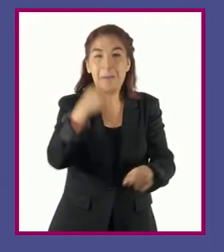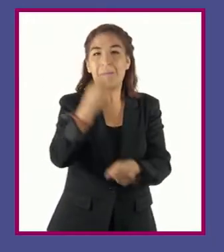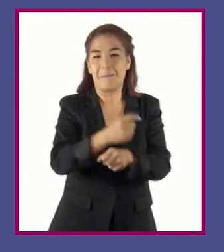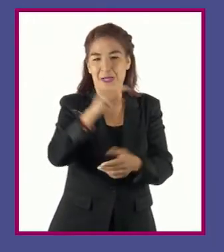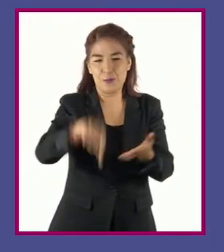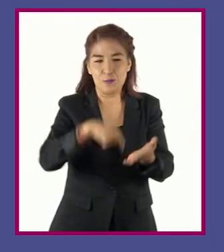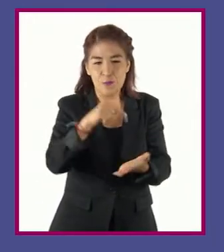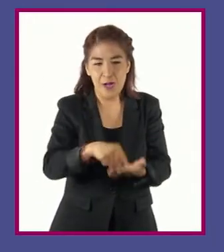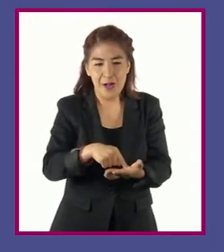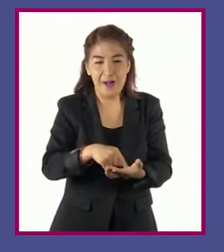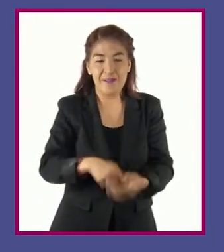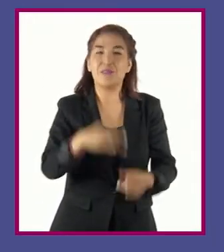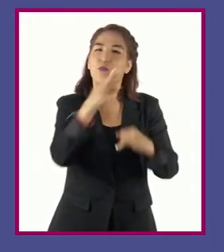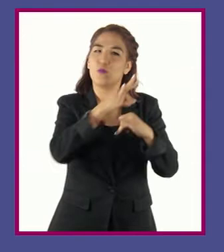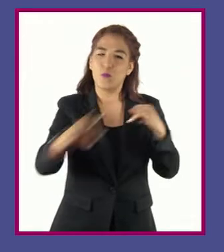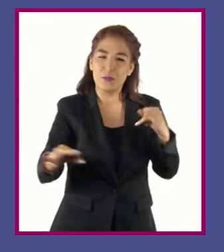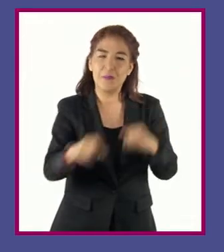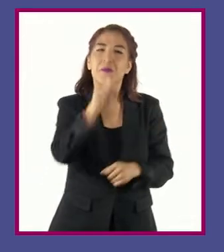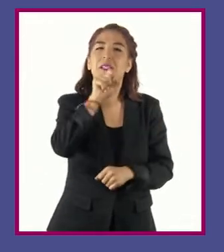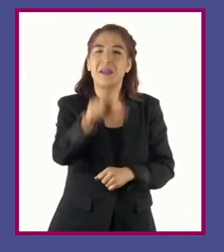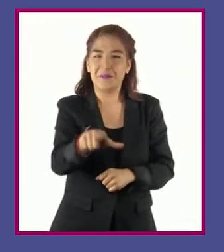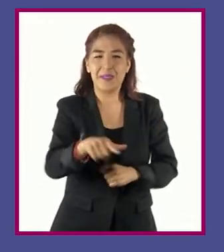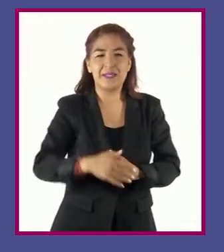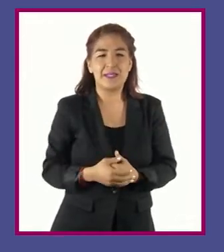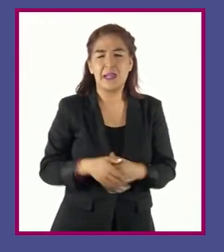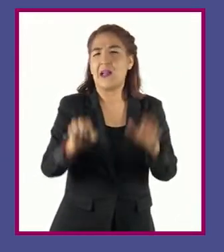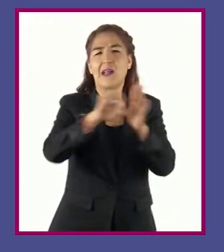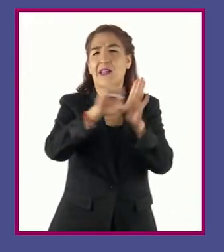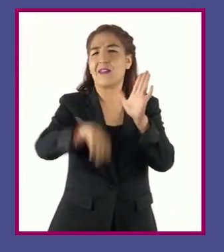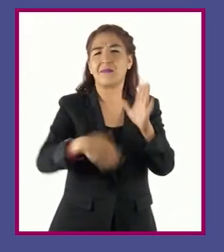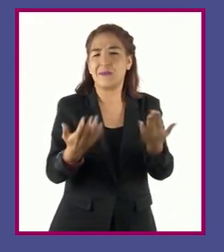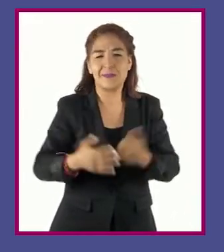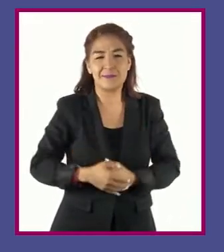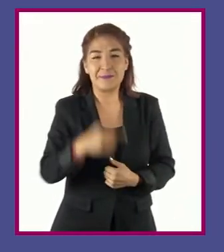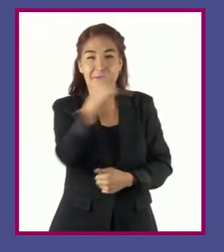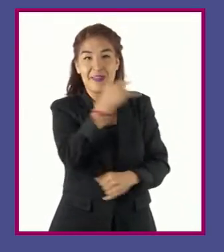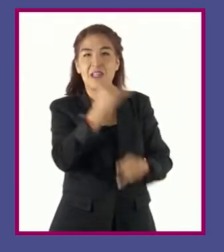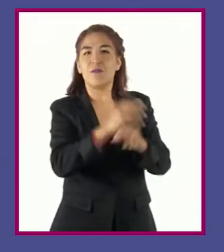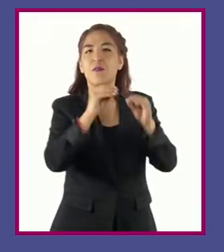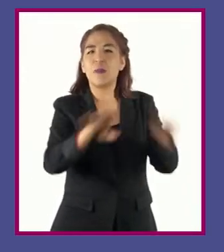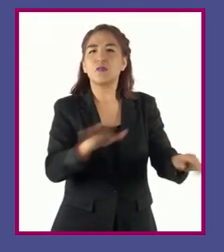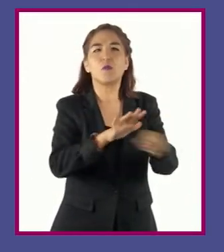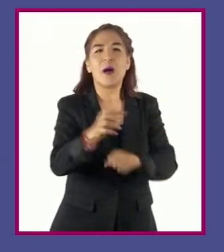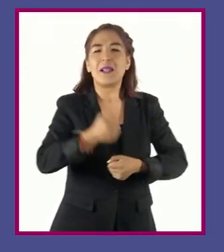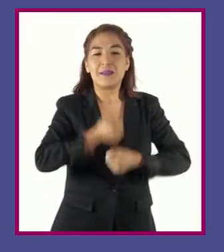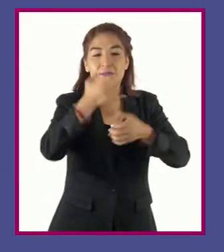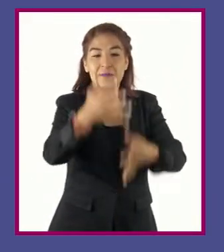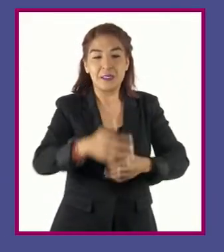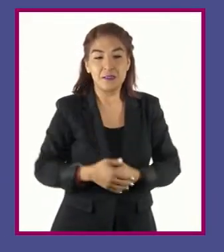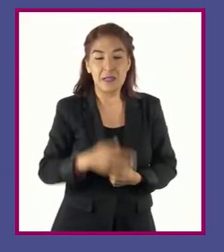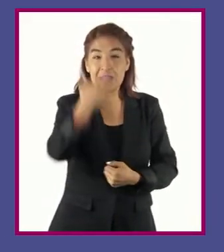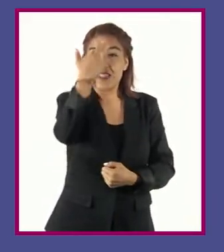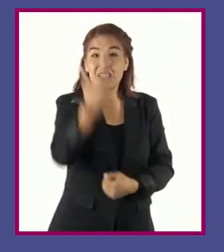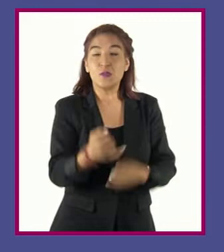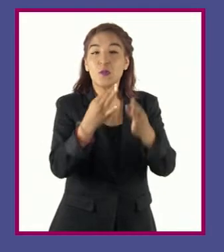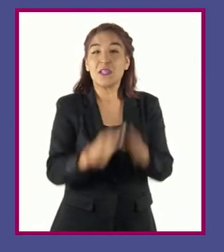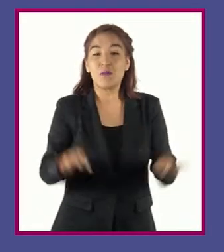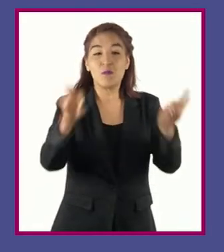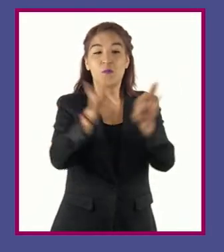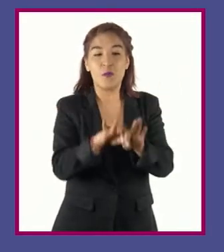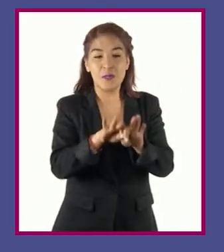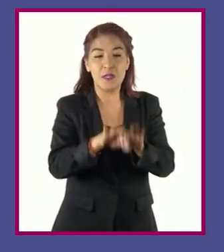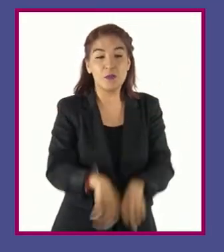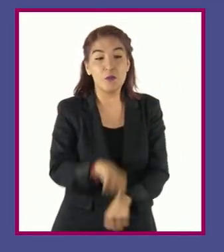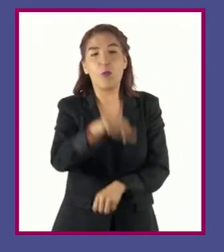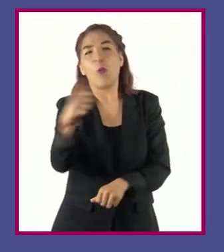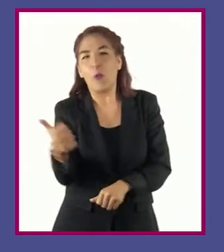finalmente, también. Por ejemplo, en este texto las expresiones la razón principal y